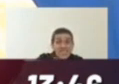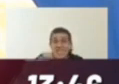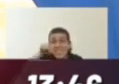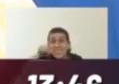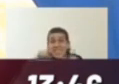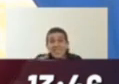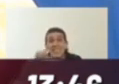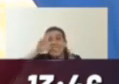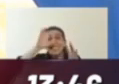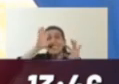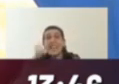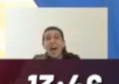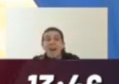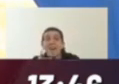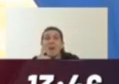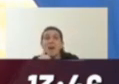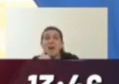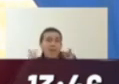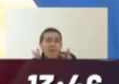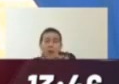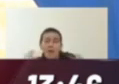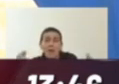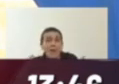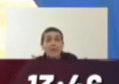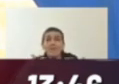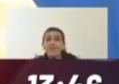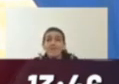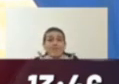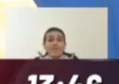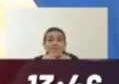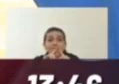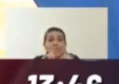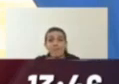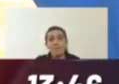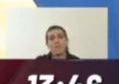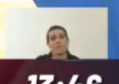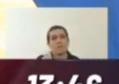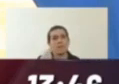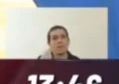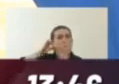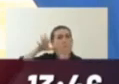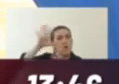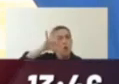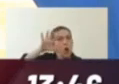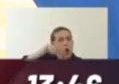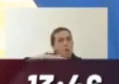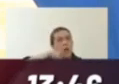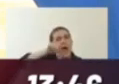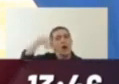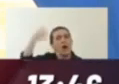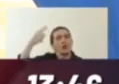va a terminar esto. Revisen lo que pasa en Europa, en otros lugares del mundo. Lo que está